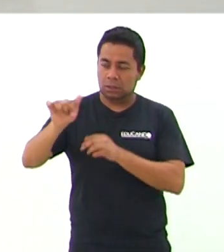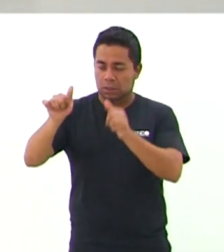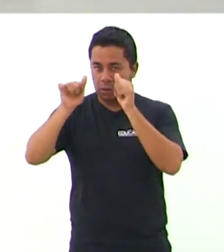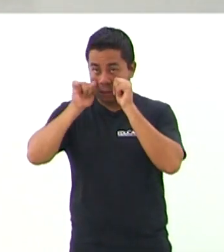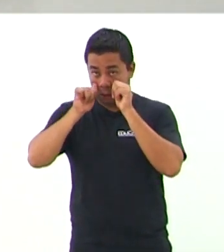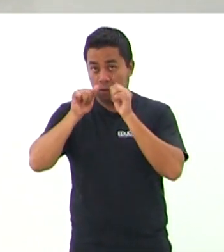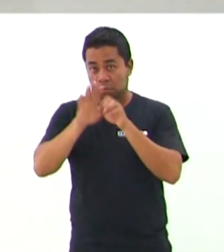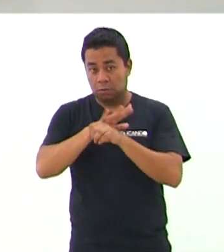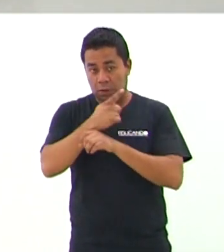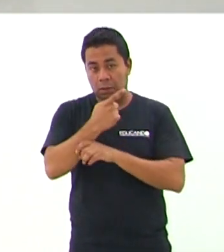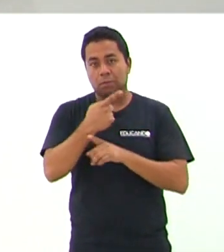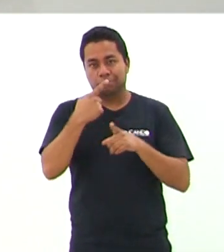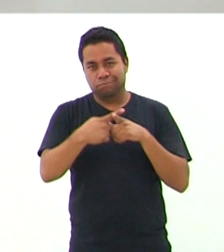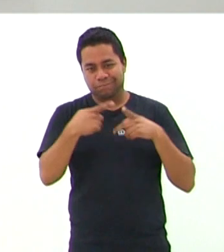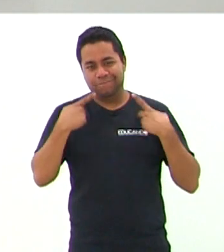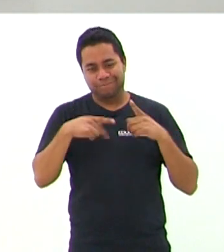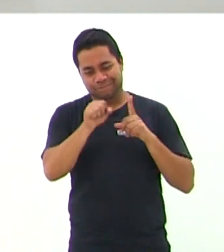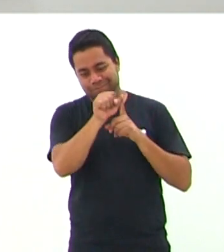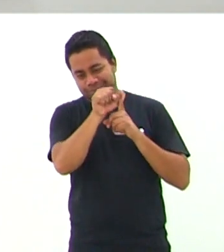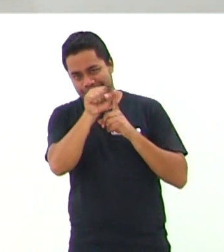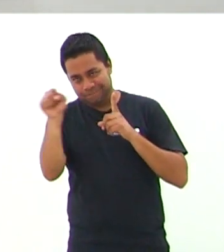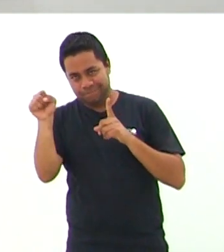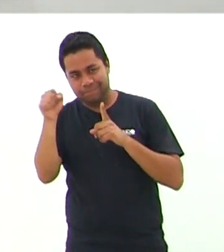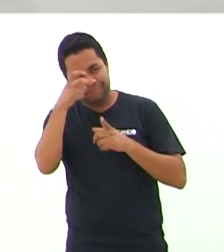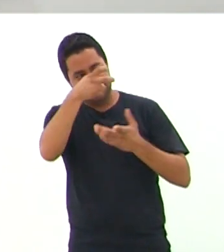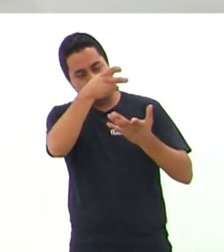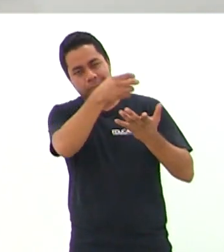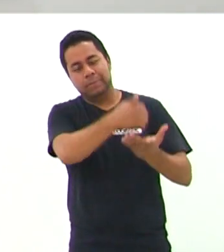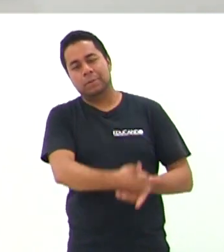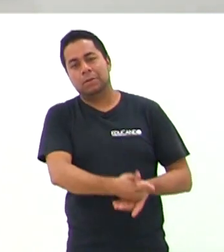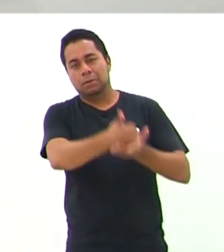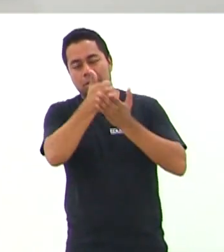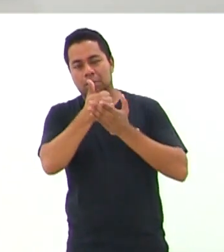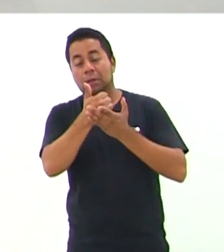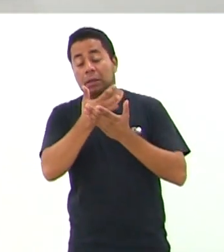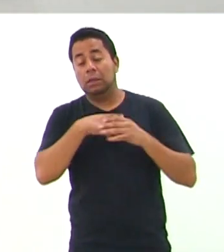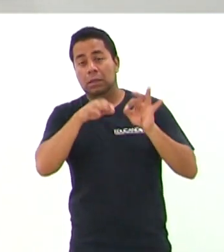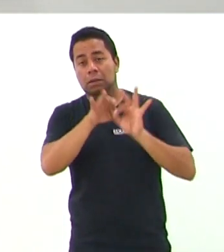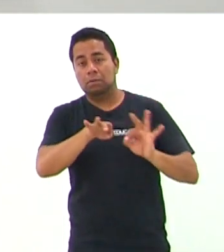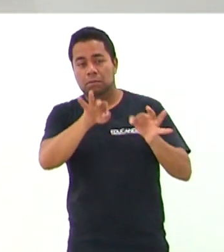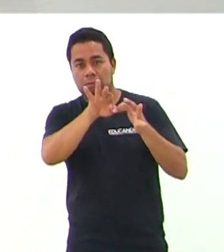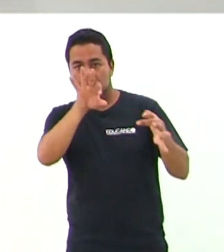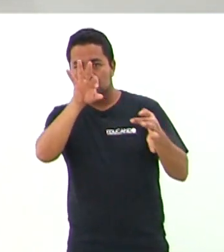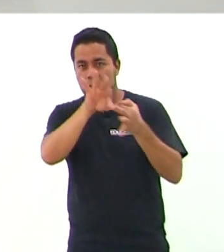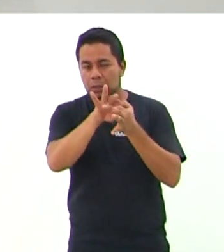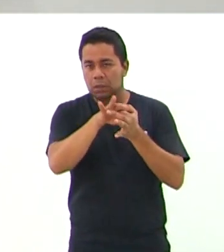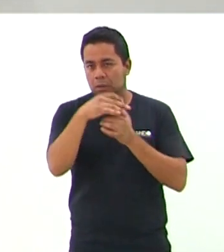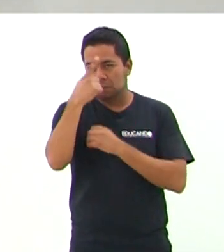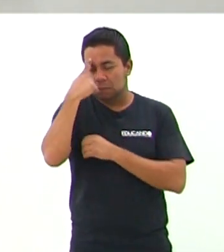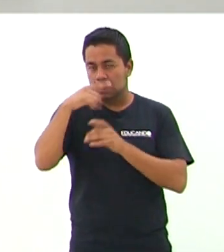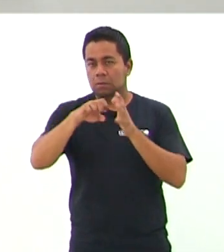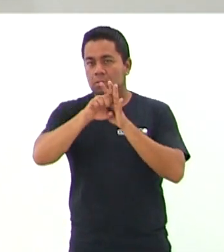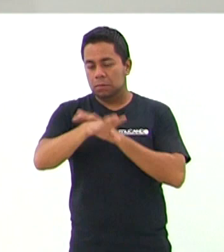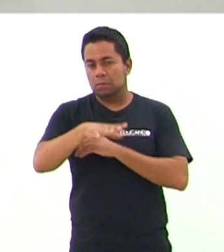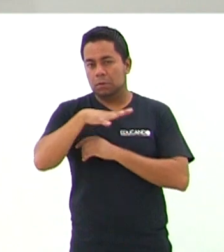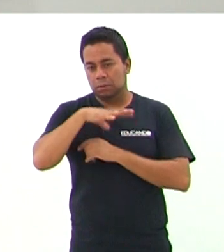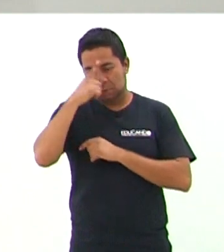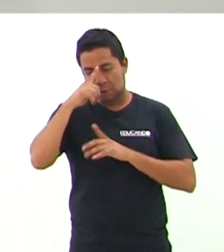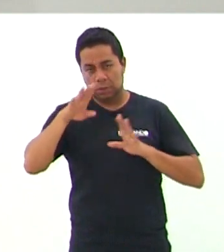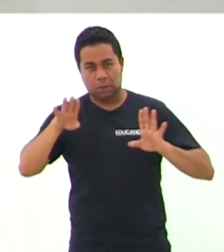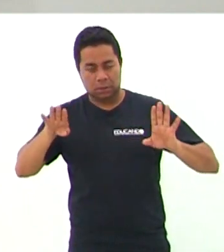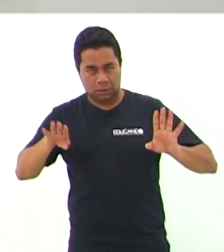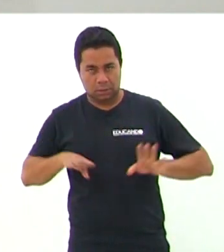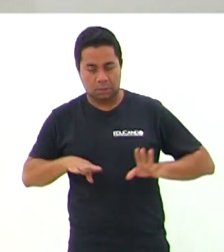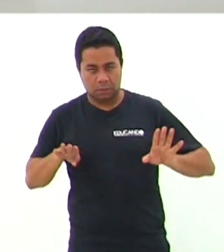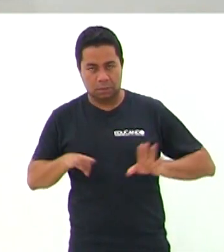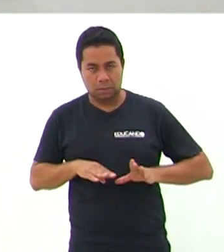el sujeto nos va a tener o nos va a hacer parte fundamental el hecho de tener las